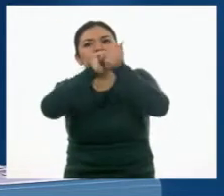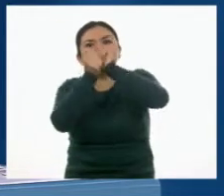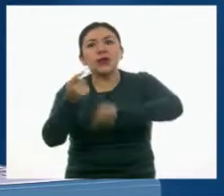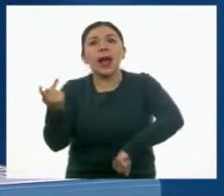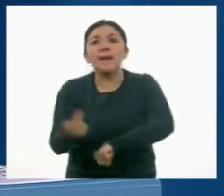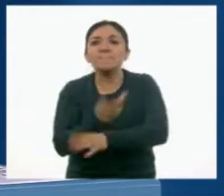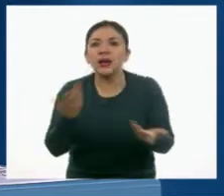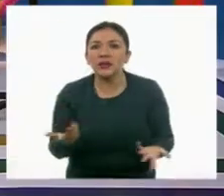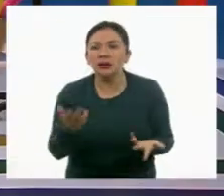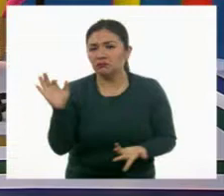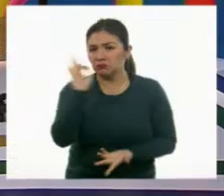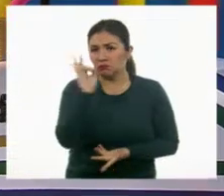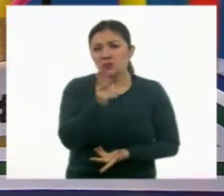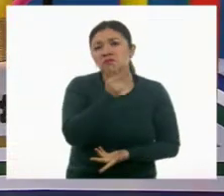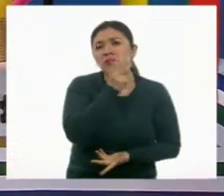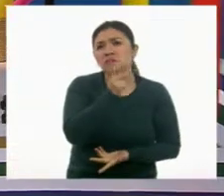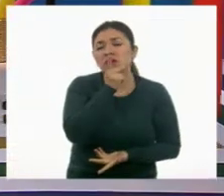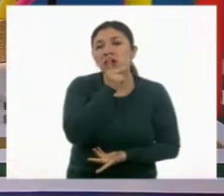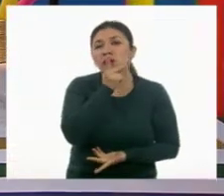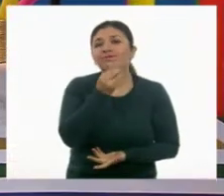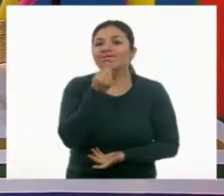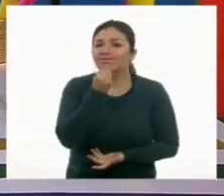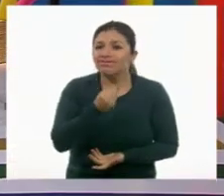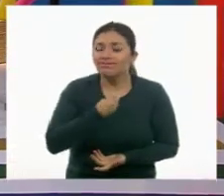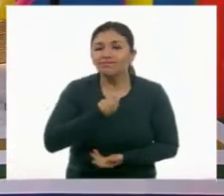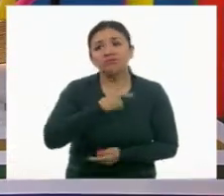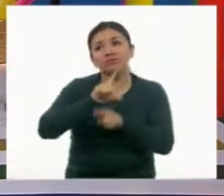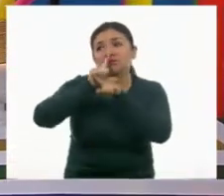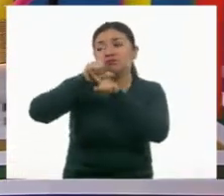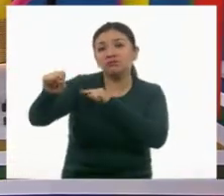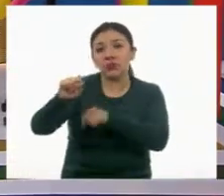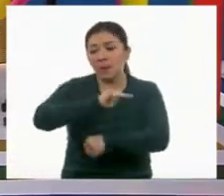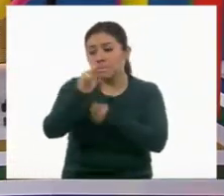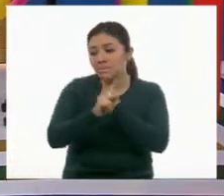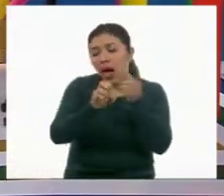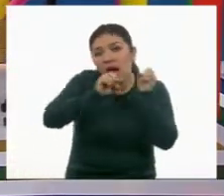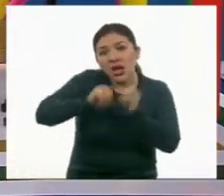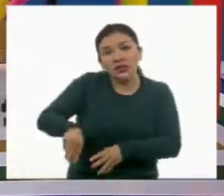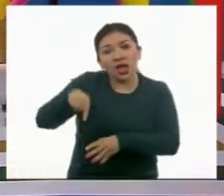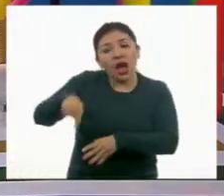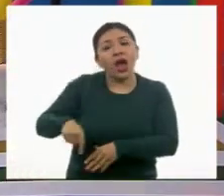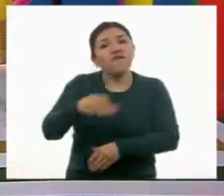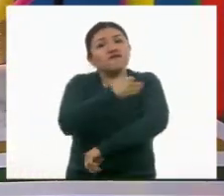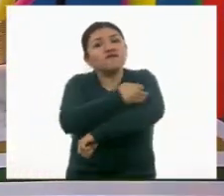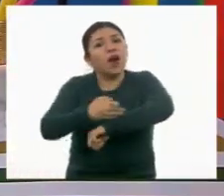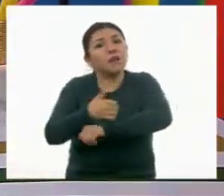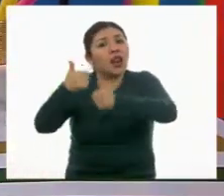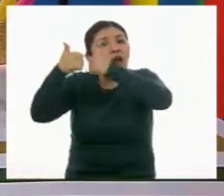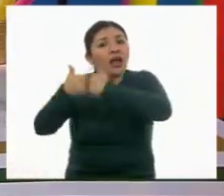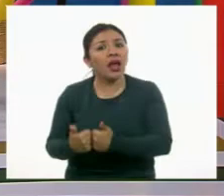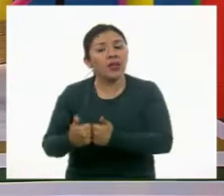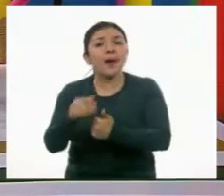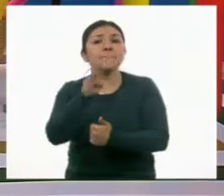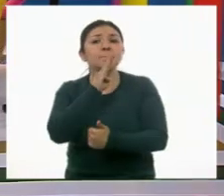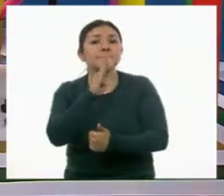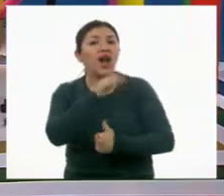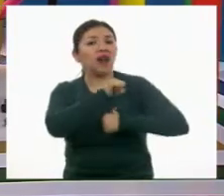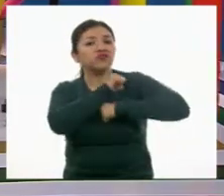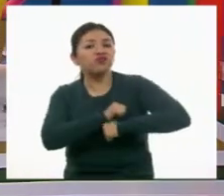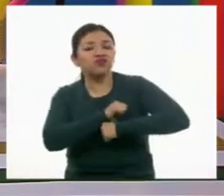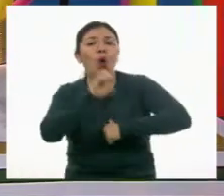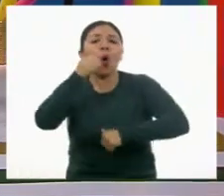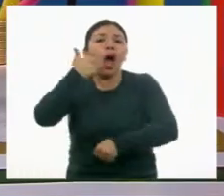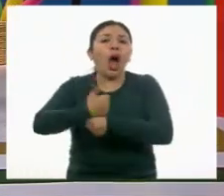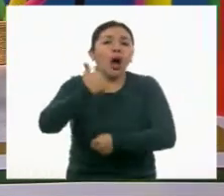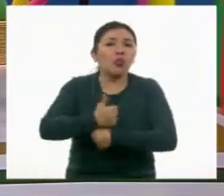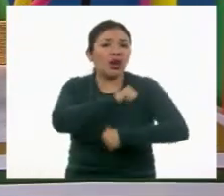padre de familia por algún motivo tiene que dejar su país, pues queda su familia solamente con mamá o con los